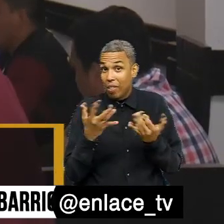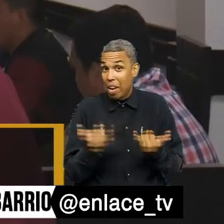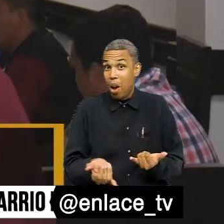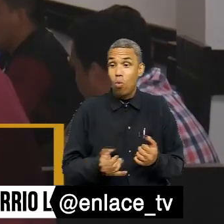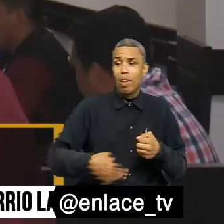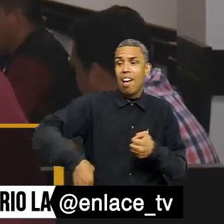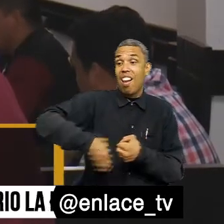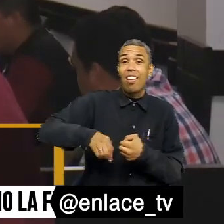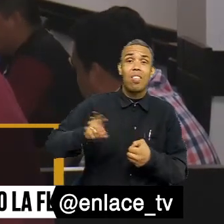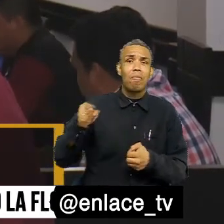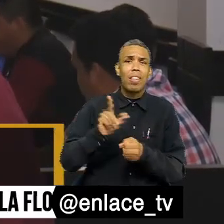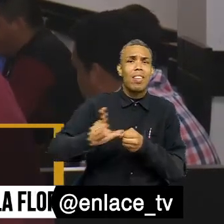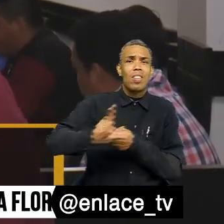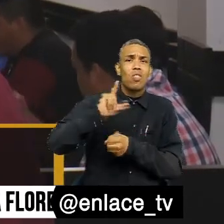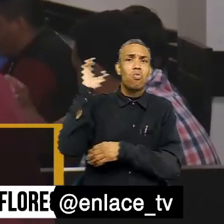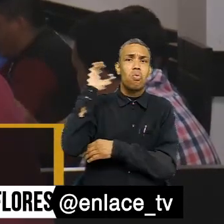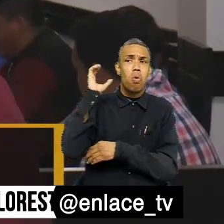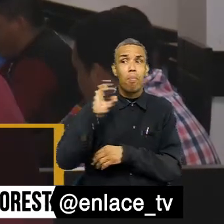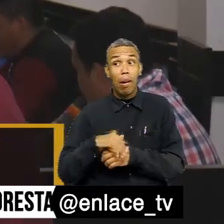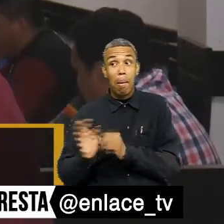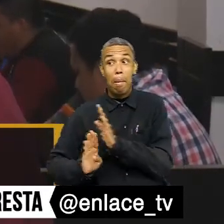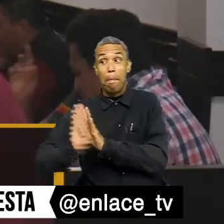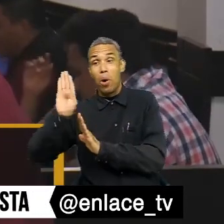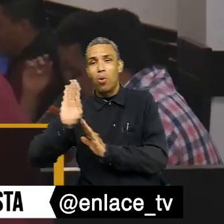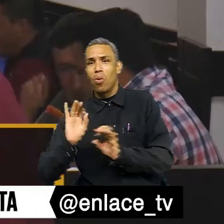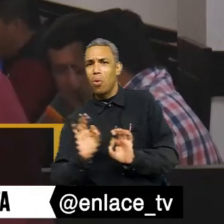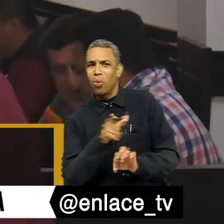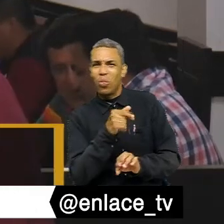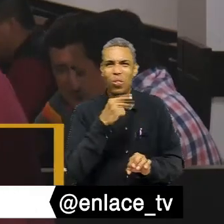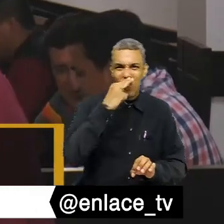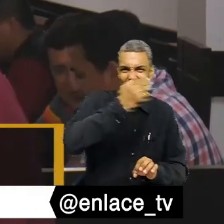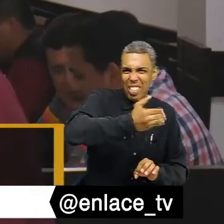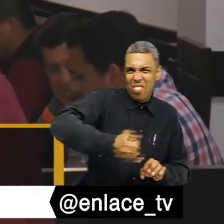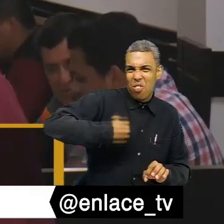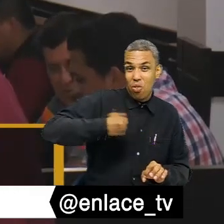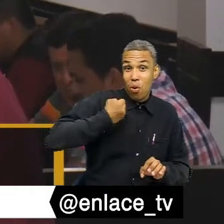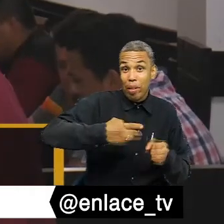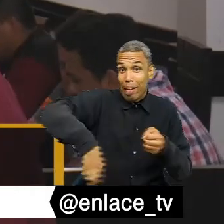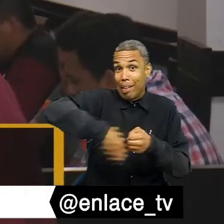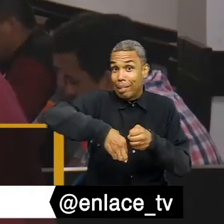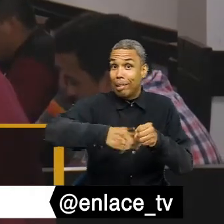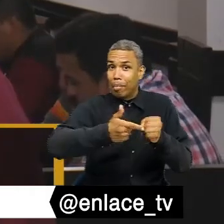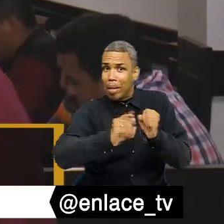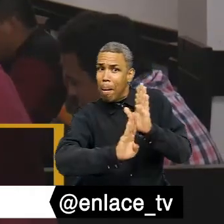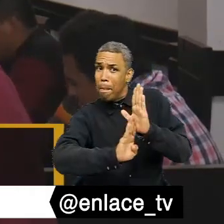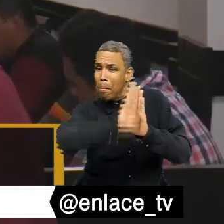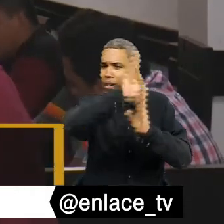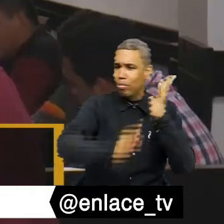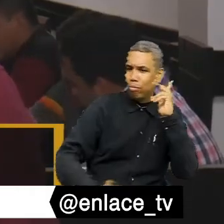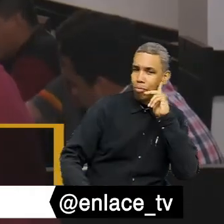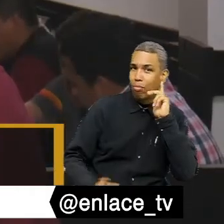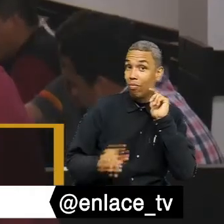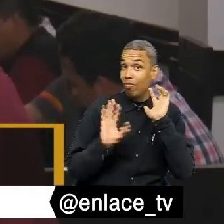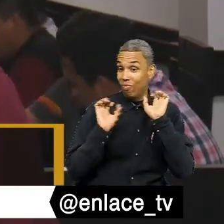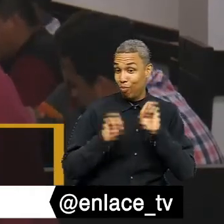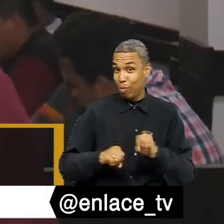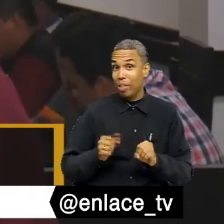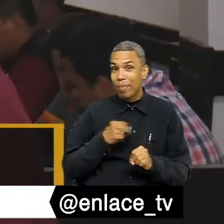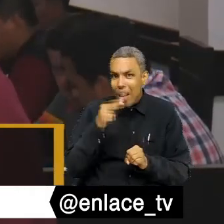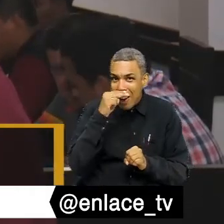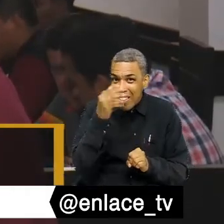Petrolera, tanto en el equipo profesional como en la categoría sub-20, y por qué no, que esto también se le transmita a los muchachos que en